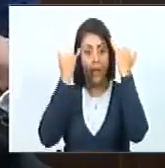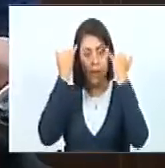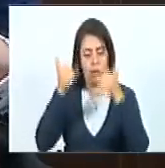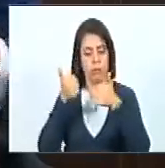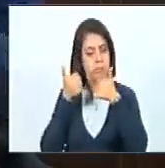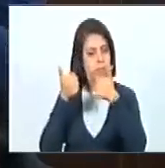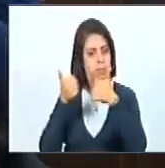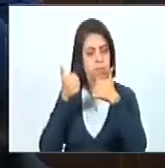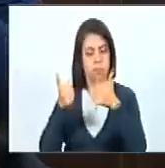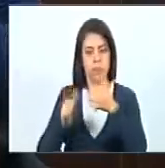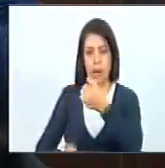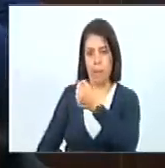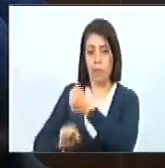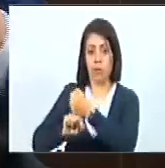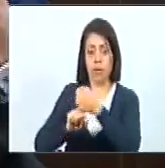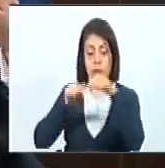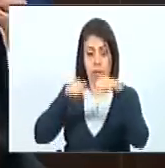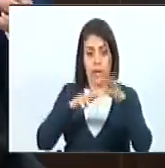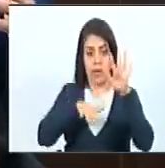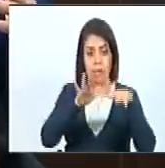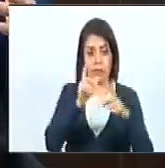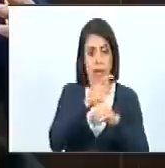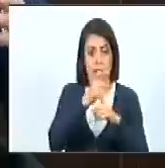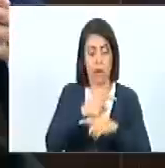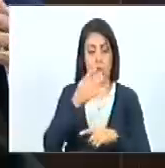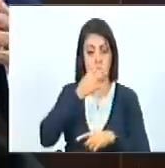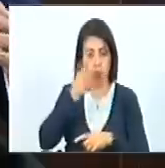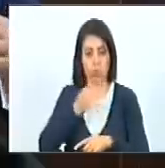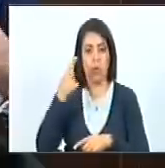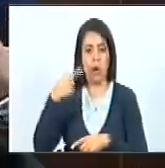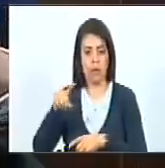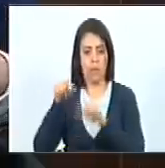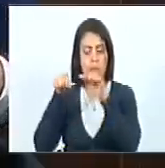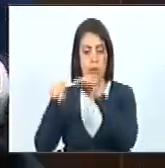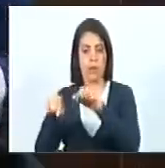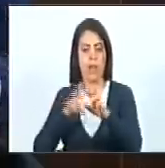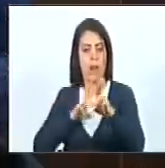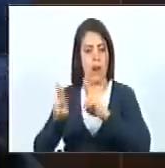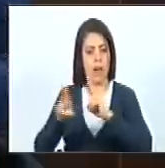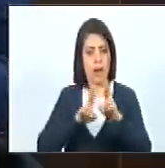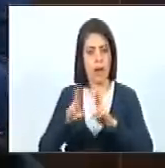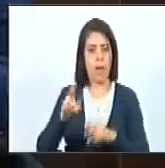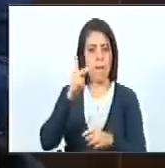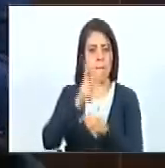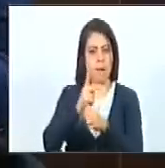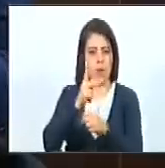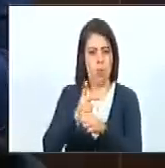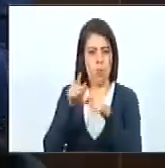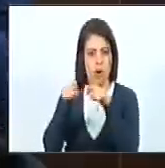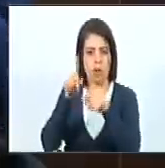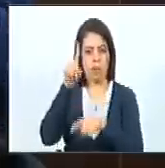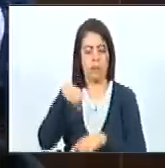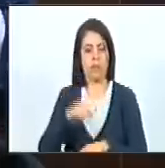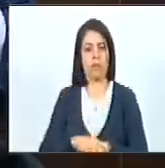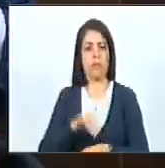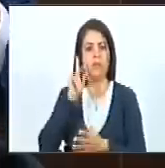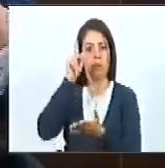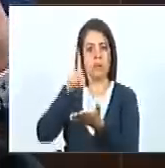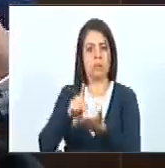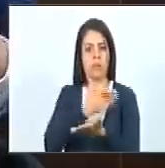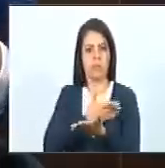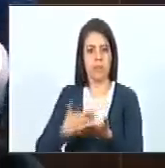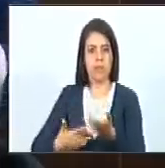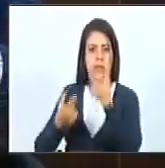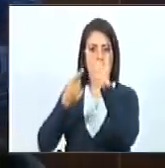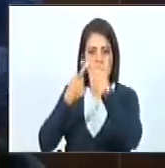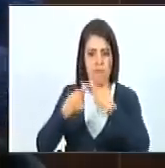dé. Respaldar que a partir del 15 de agosto seguro tendremos relaciones con Paraguay. Llega un presidente